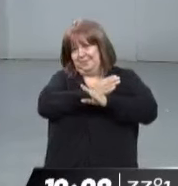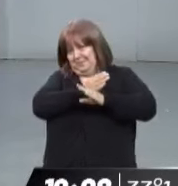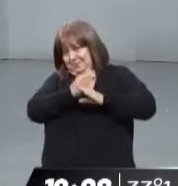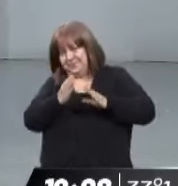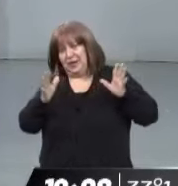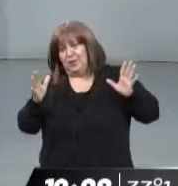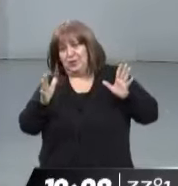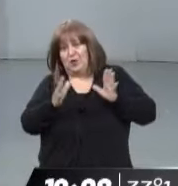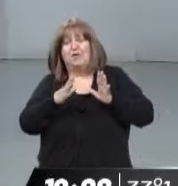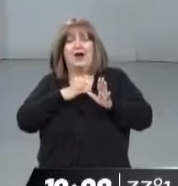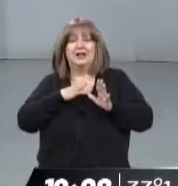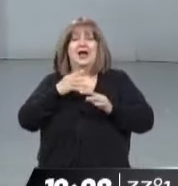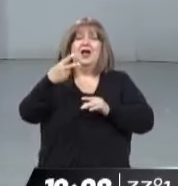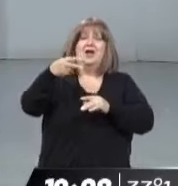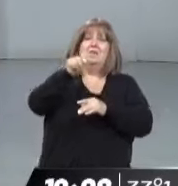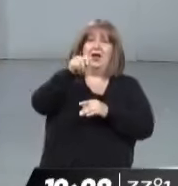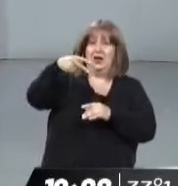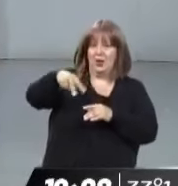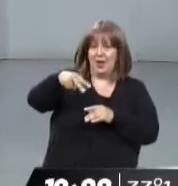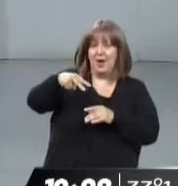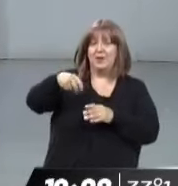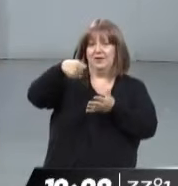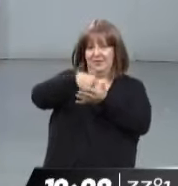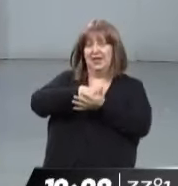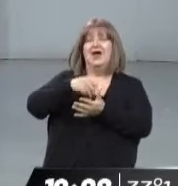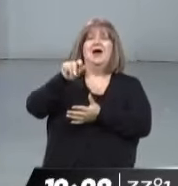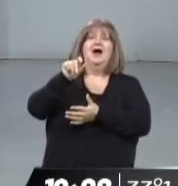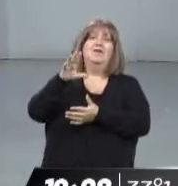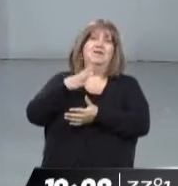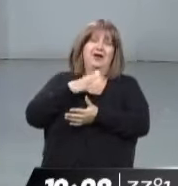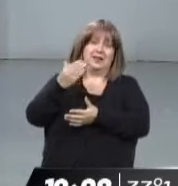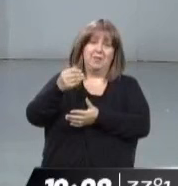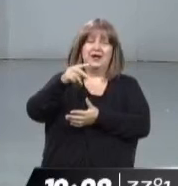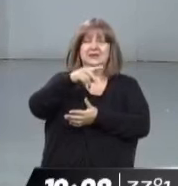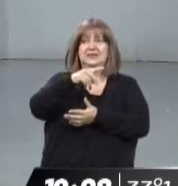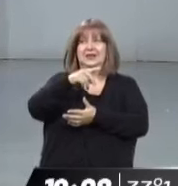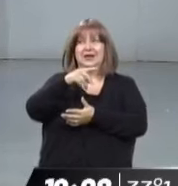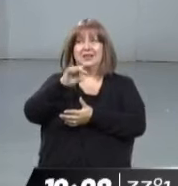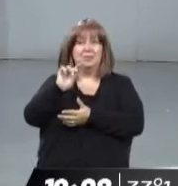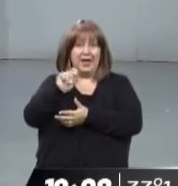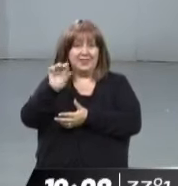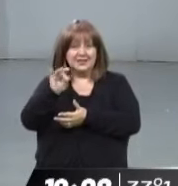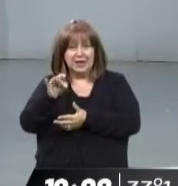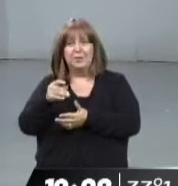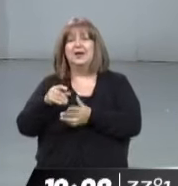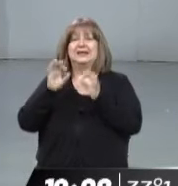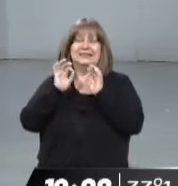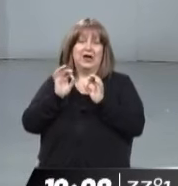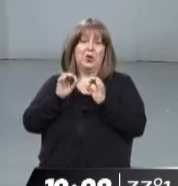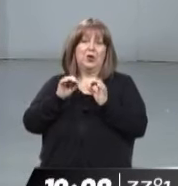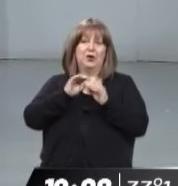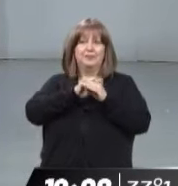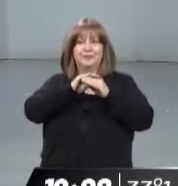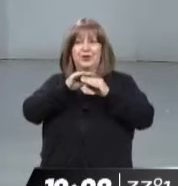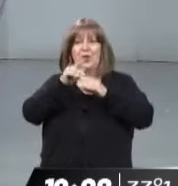Exacto, y faltan dos meses más, falta noviembre y diciembre, o sea que tranquilamente a 6 y 6 llegás al 100. Y el interanual, que es el número que está en